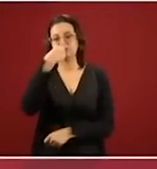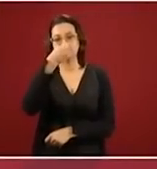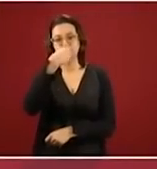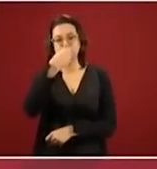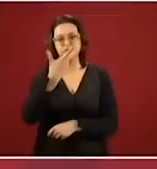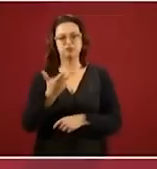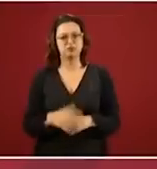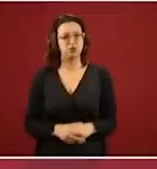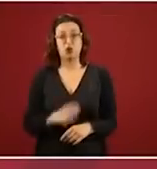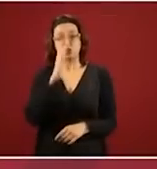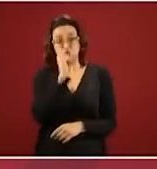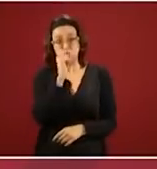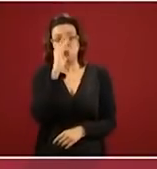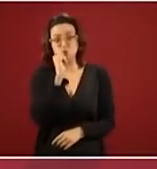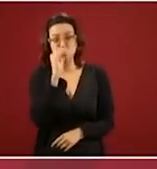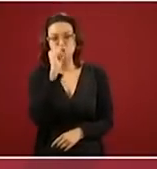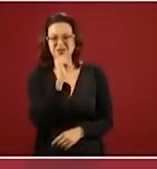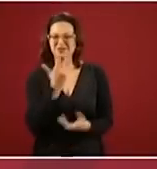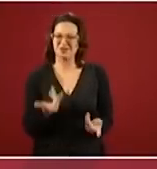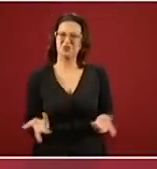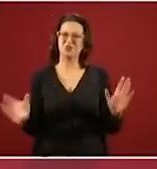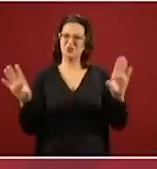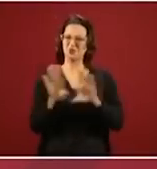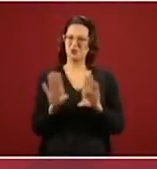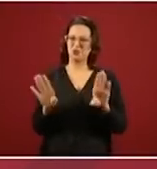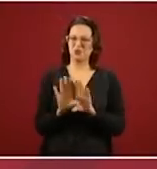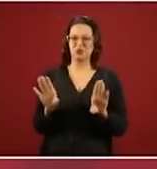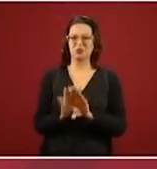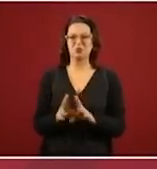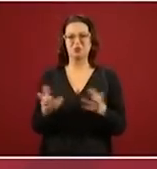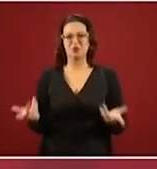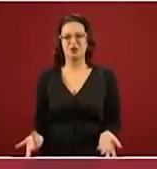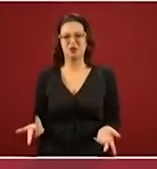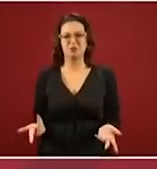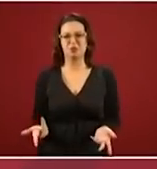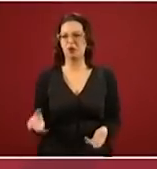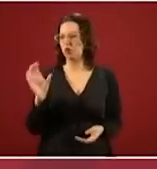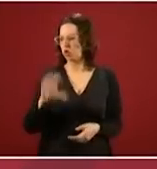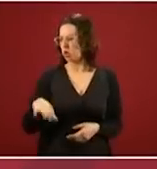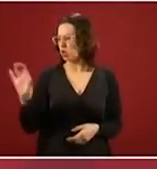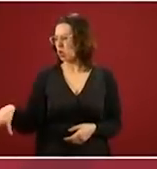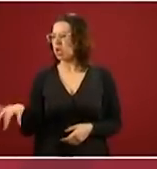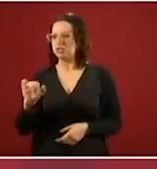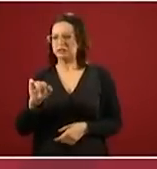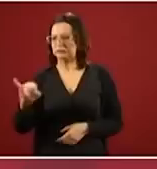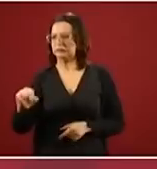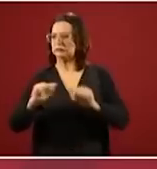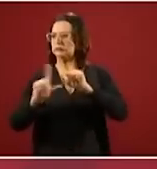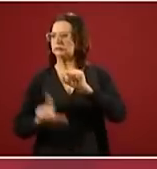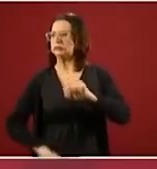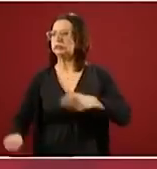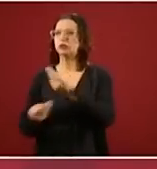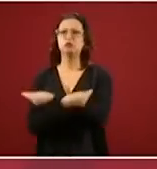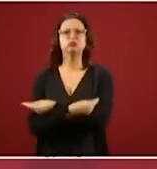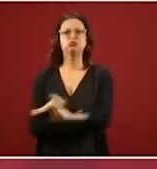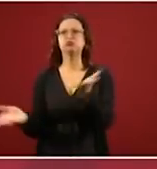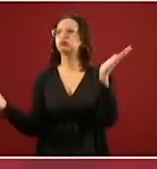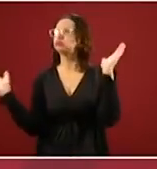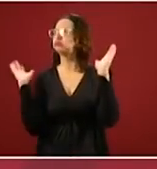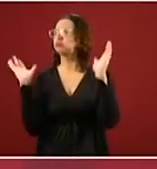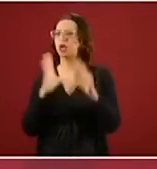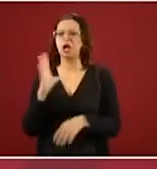vamos a poder distribuir los medicamentos cómo se distribuye la cocacola por todo el país